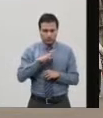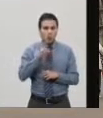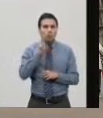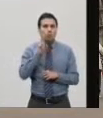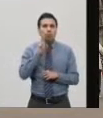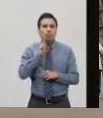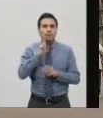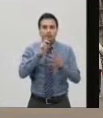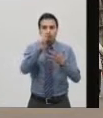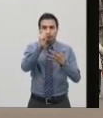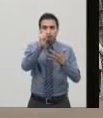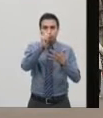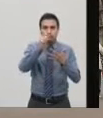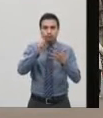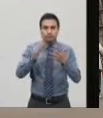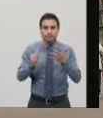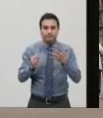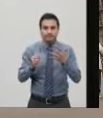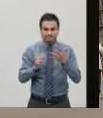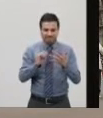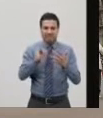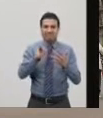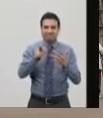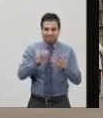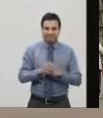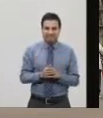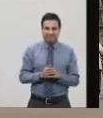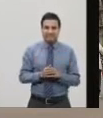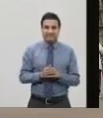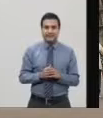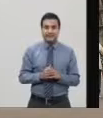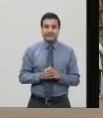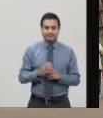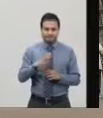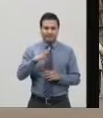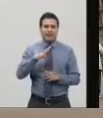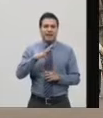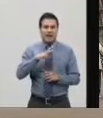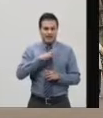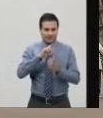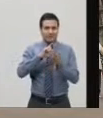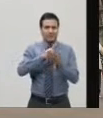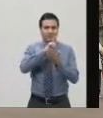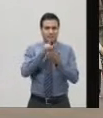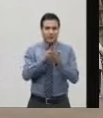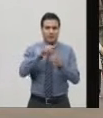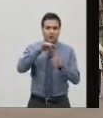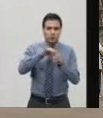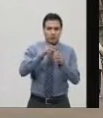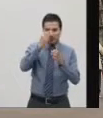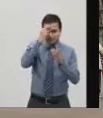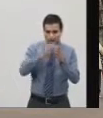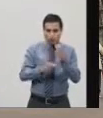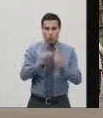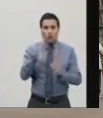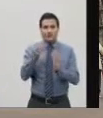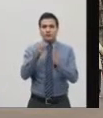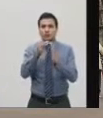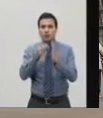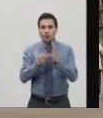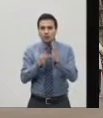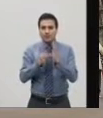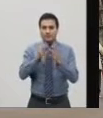para poder determinar que hubo una violación a la ley electoral y a otras disposiciones normativas de las